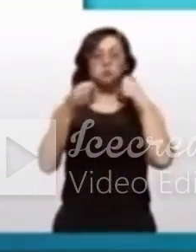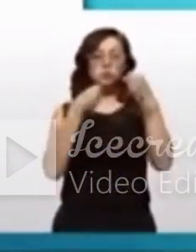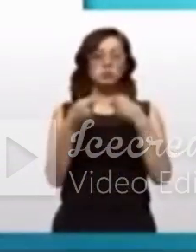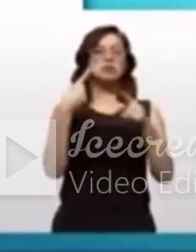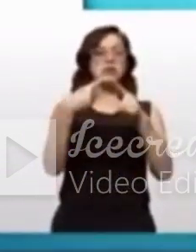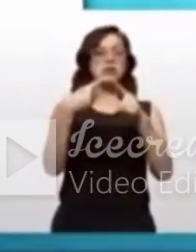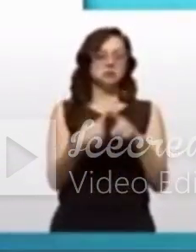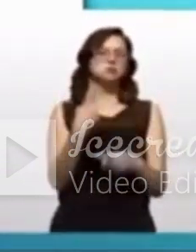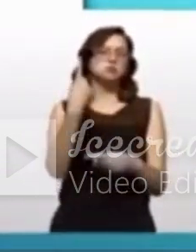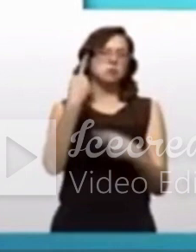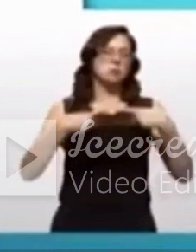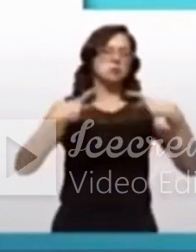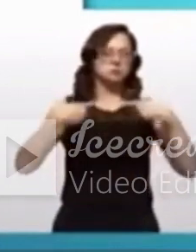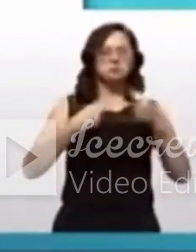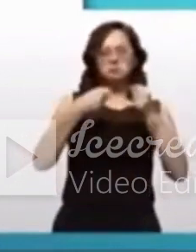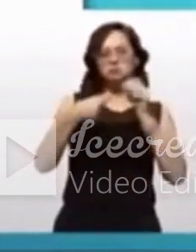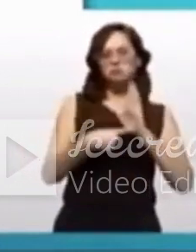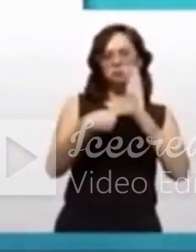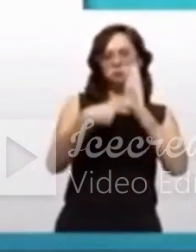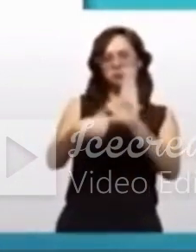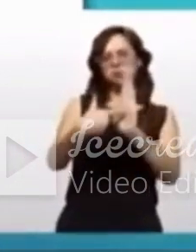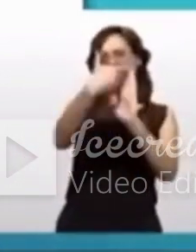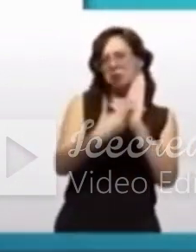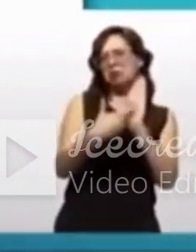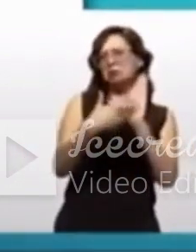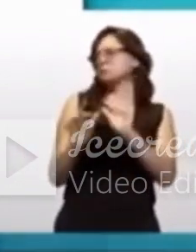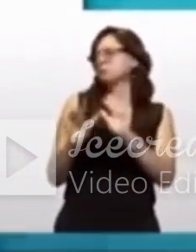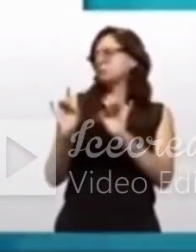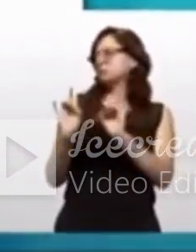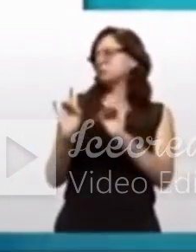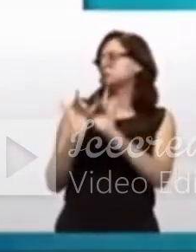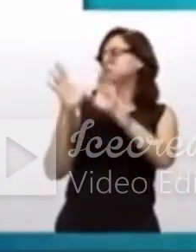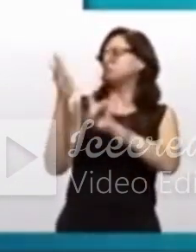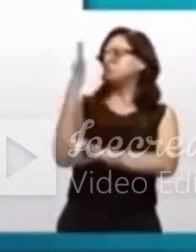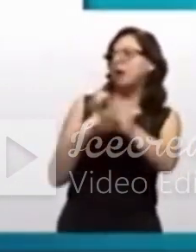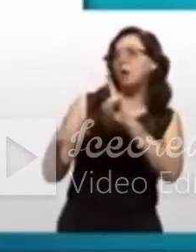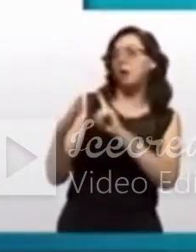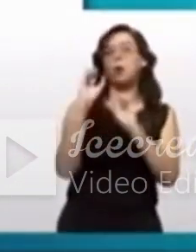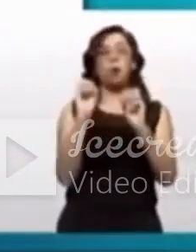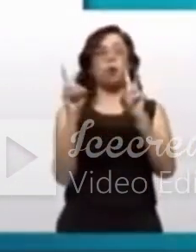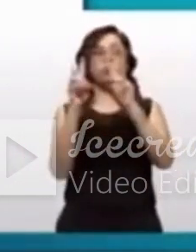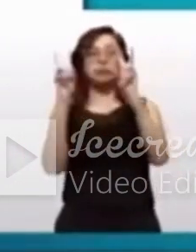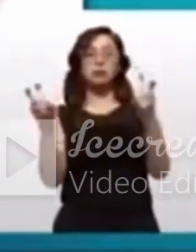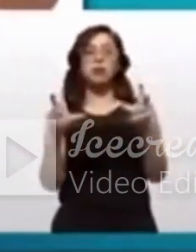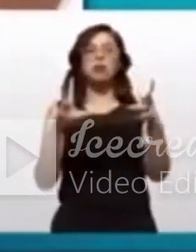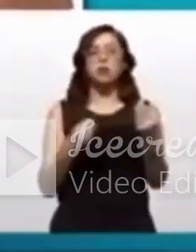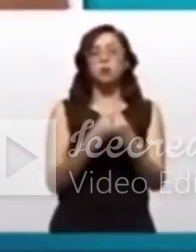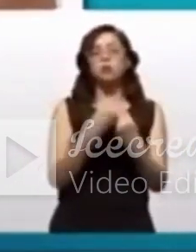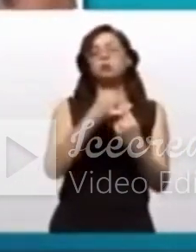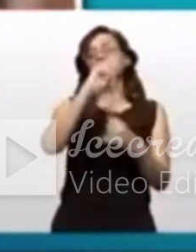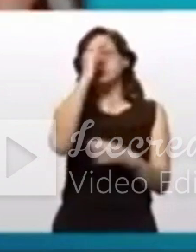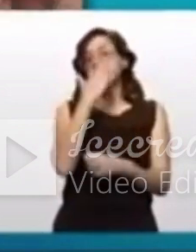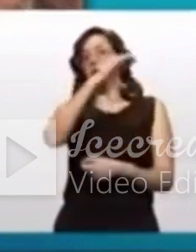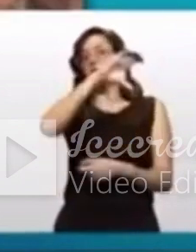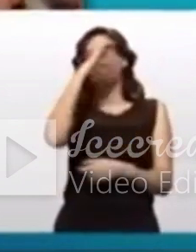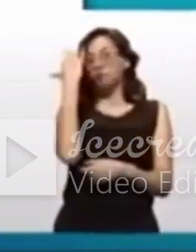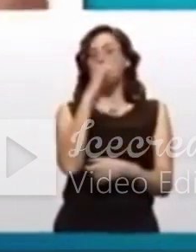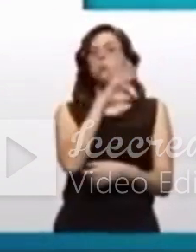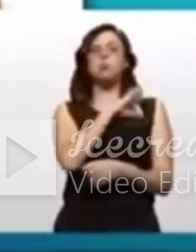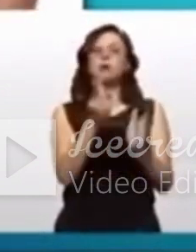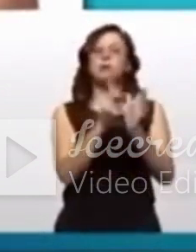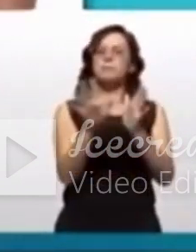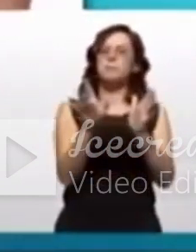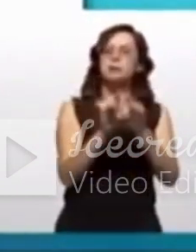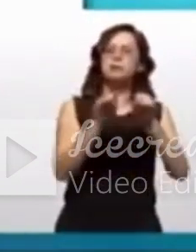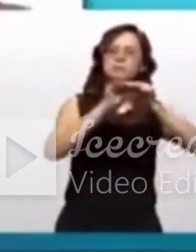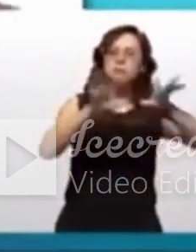periodista que se realiza acerca de un hecho o sobre cualquier tema, el cual suele ir acompañado de imágenes y fotos. Este puede ser publicado en la prensa o